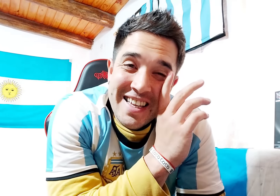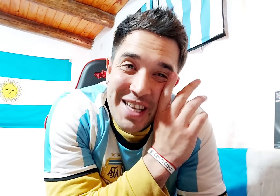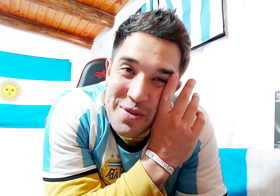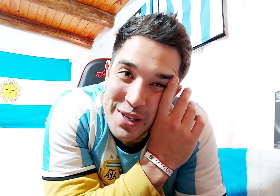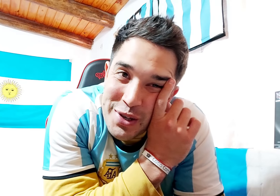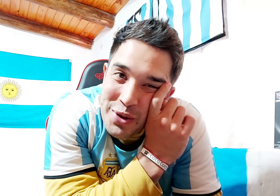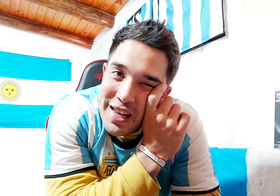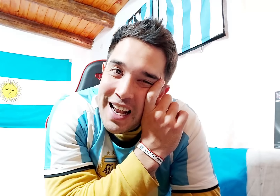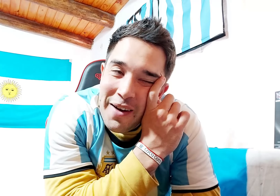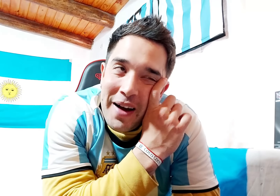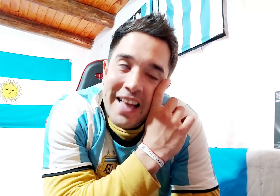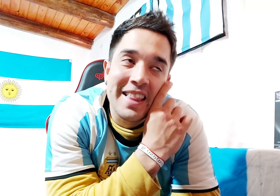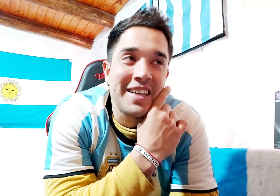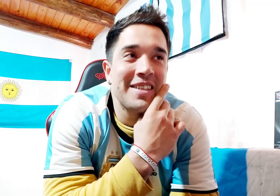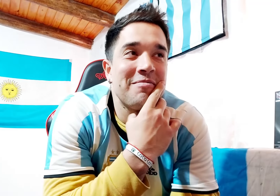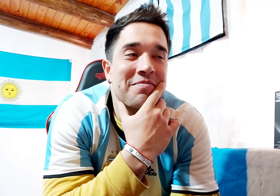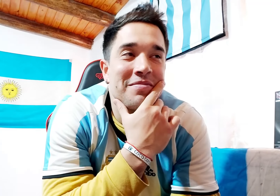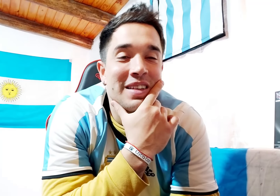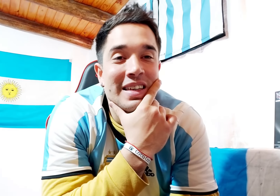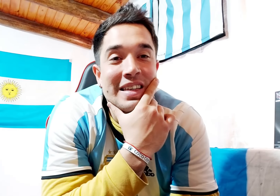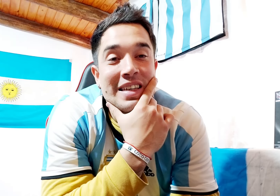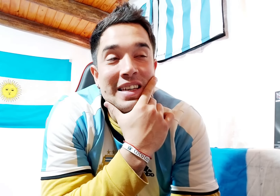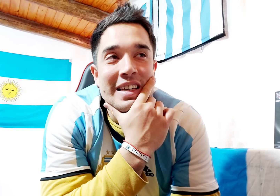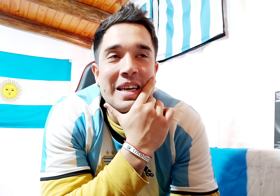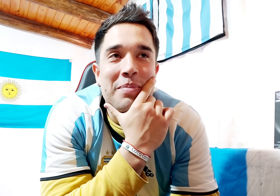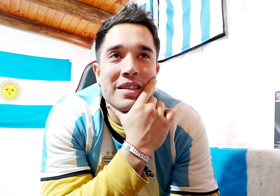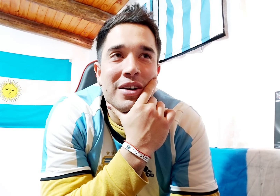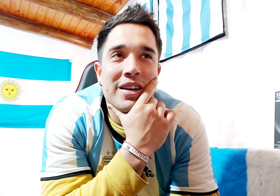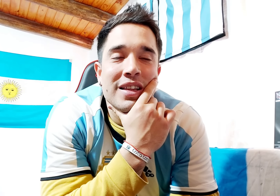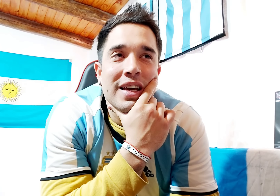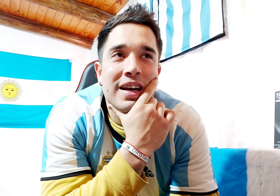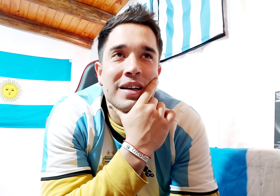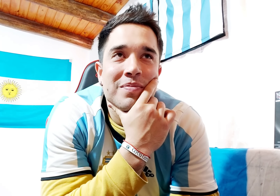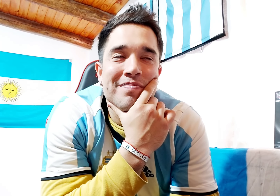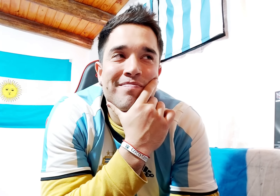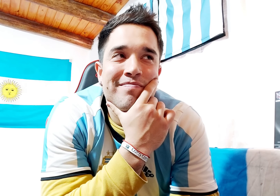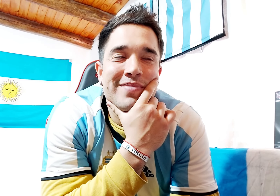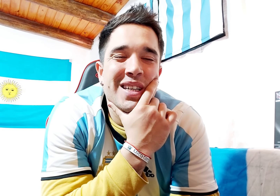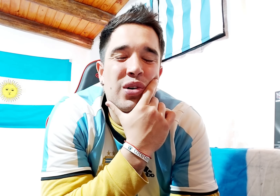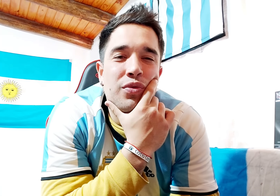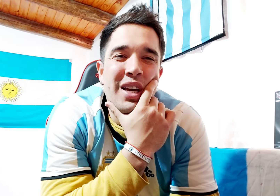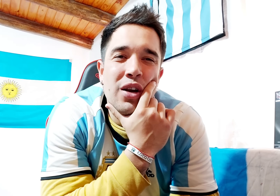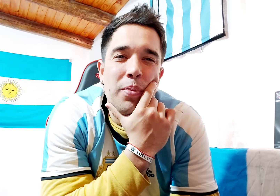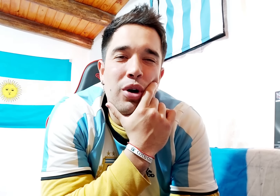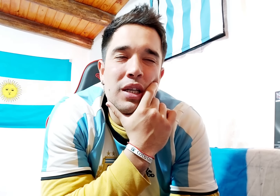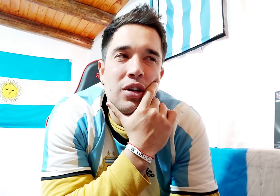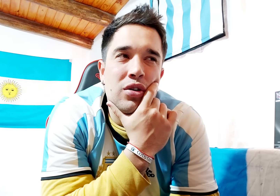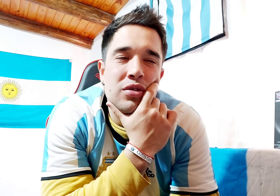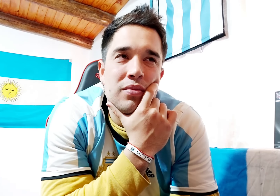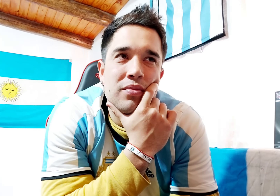Estaba al servicio de una de las bandas. Y pasa que hoy en día confiar en